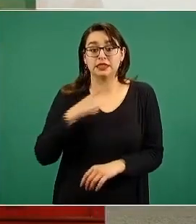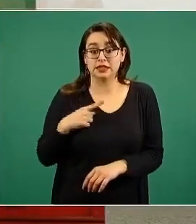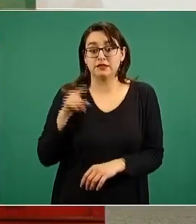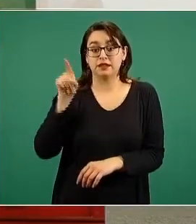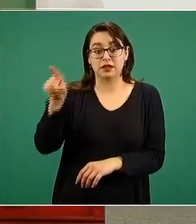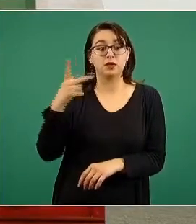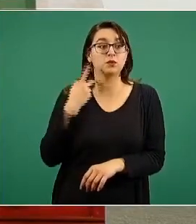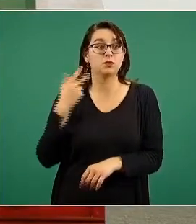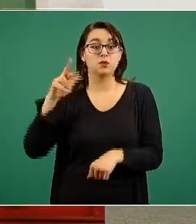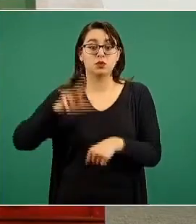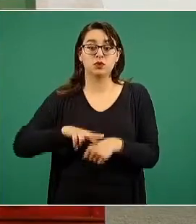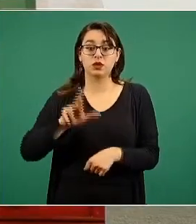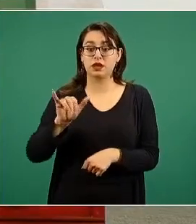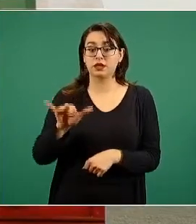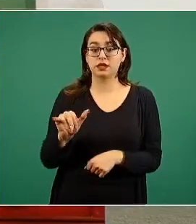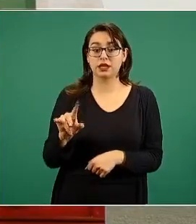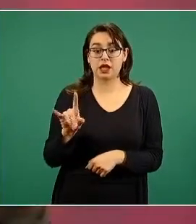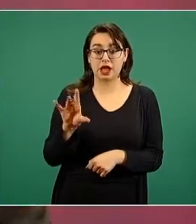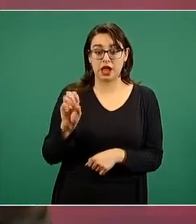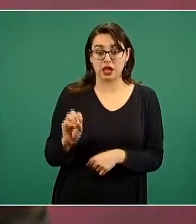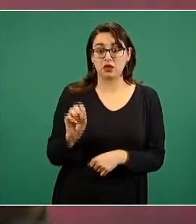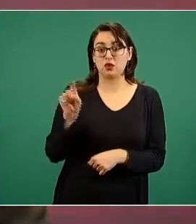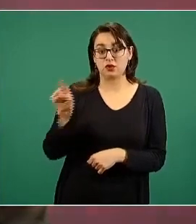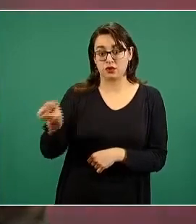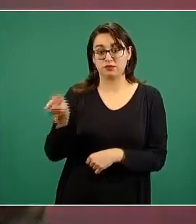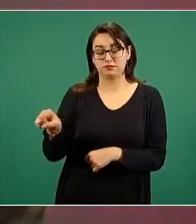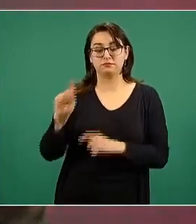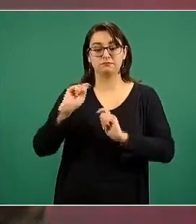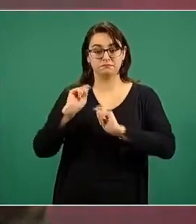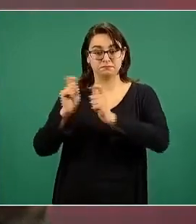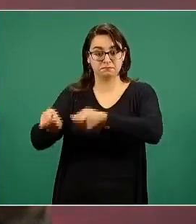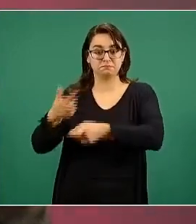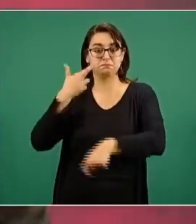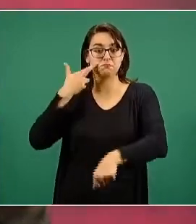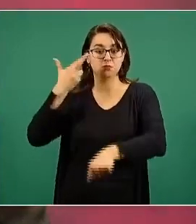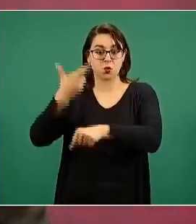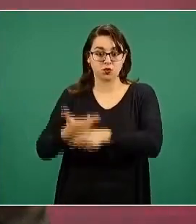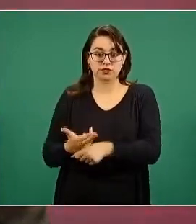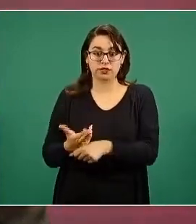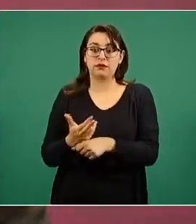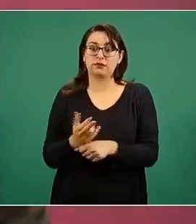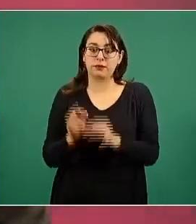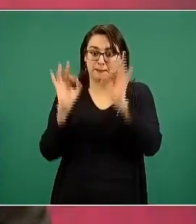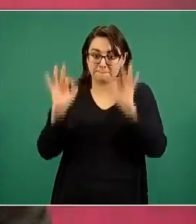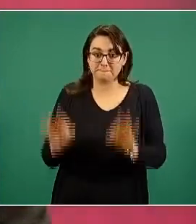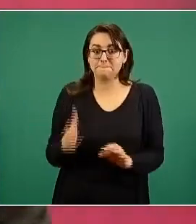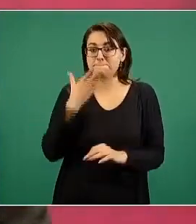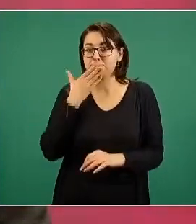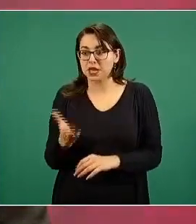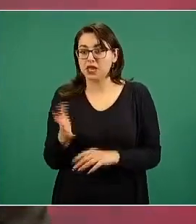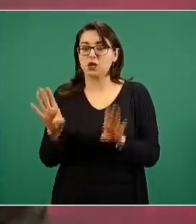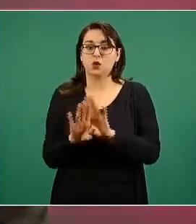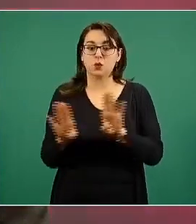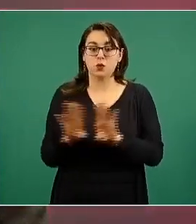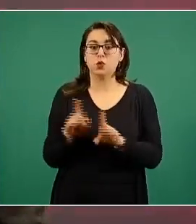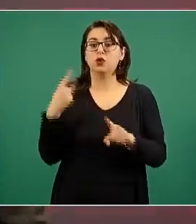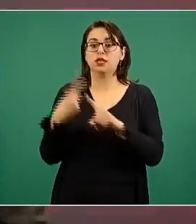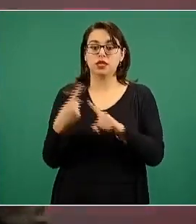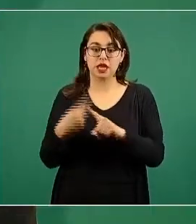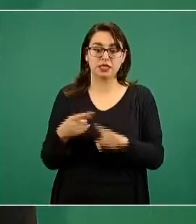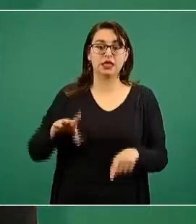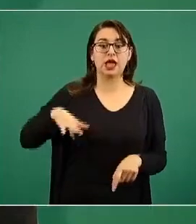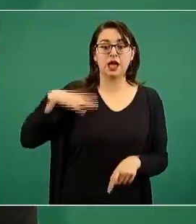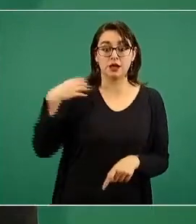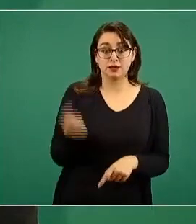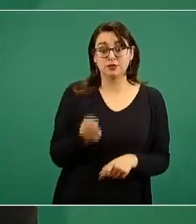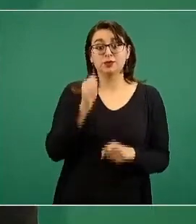procurador Ricardo Sheffield para que nos comente si ya estaría listo el quién es quién en el oxígeno. La ley de la